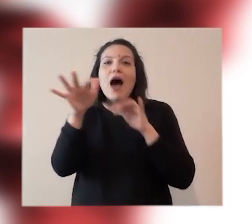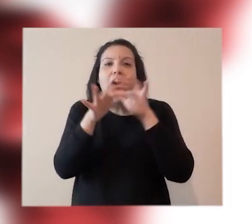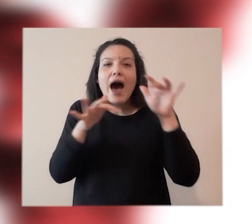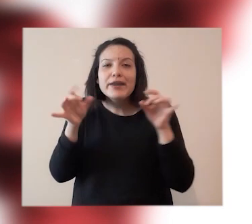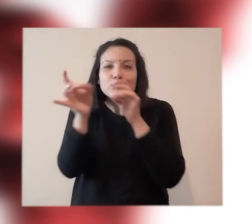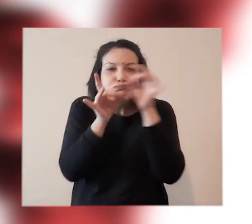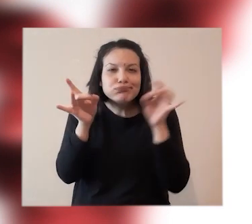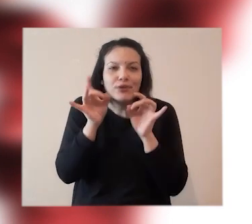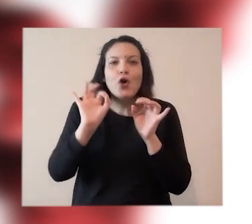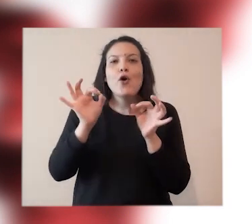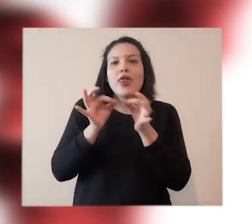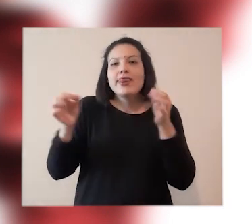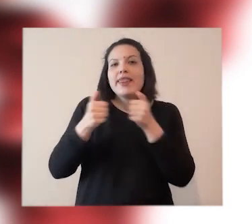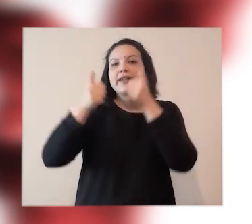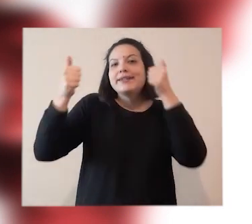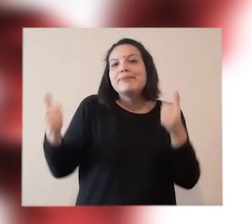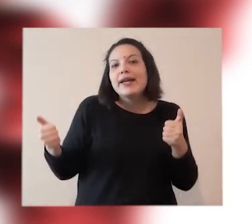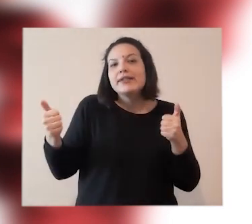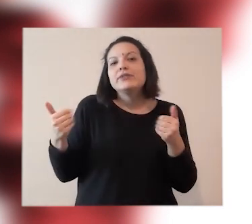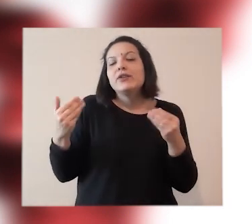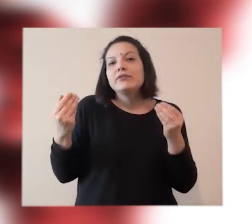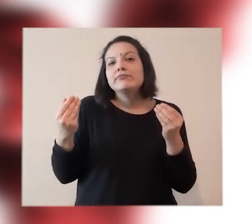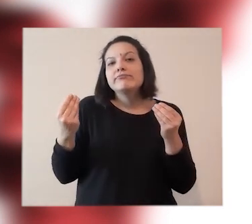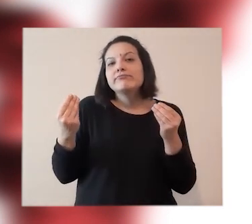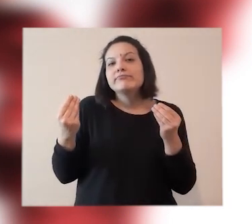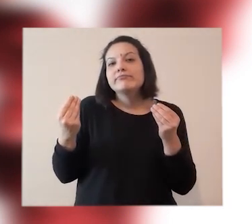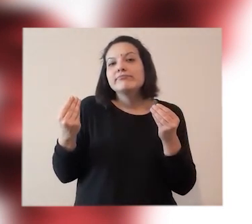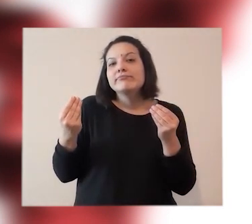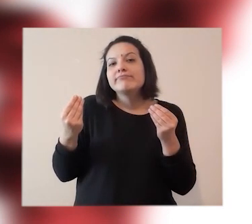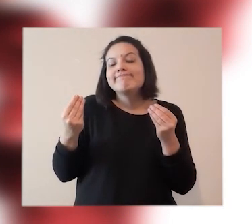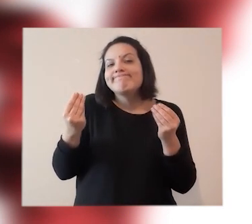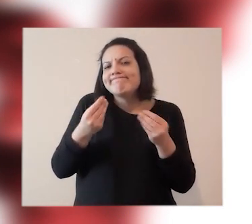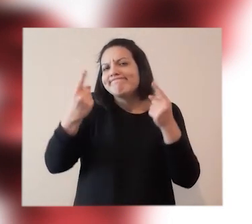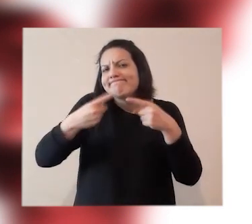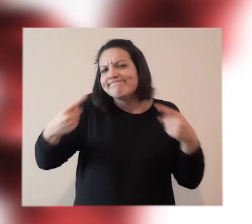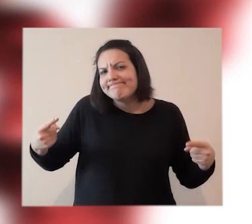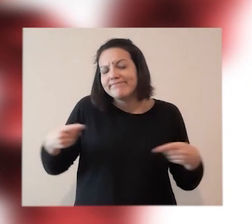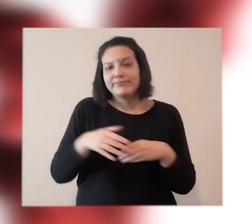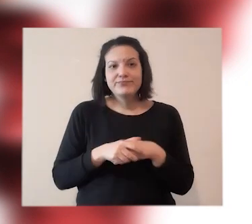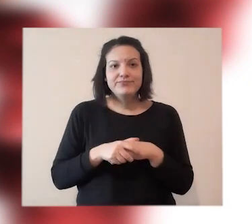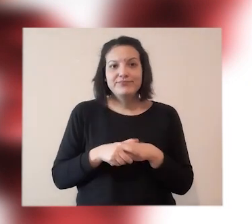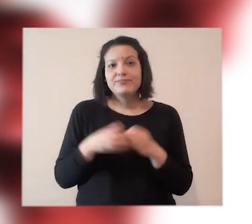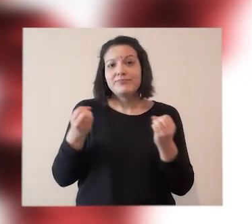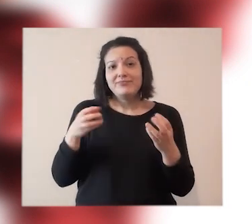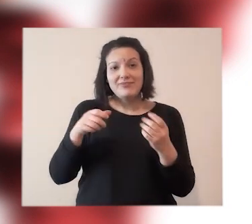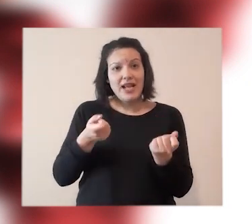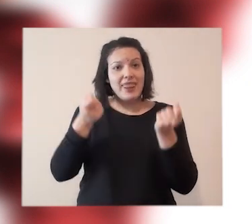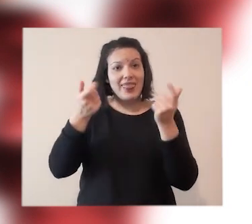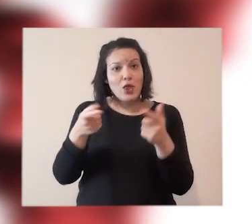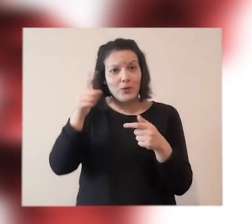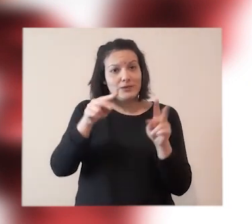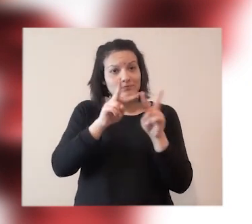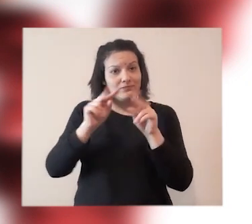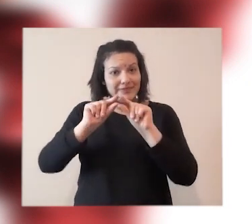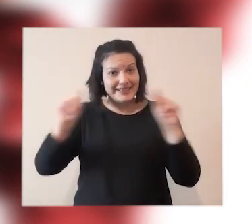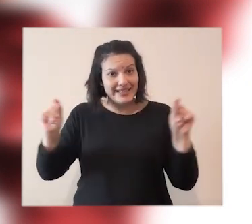el distanciamiento social, cuál es realmente esa distancia, bueno, etc. Así que, bueno, básicamente ahí les dejo los links